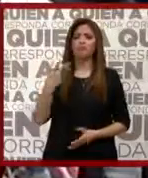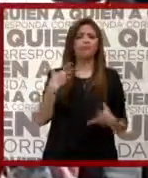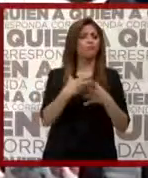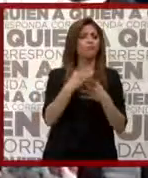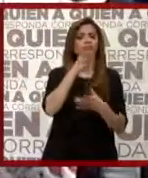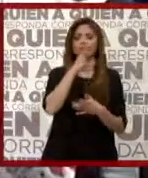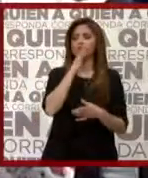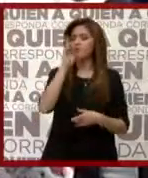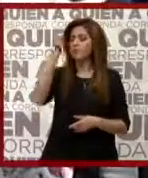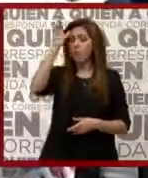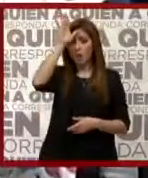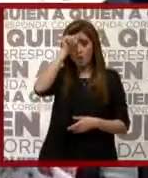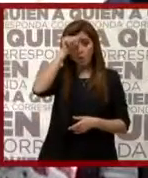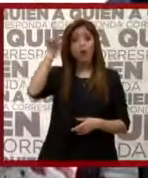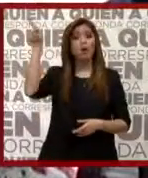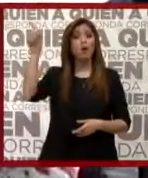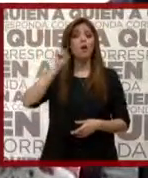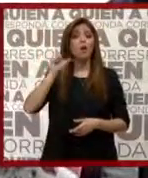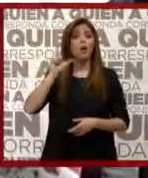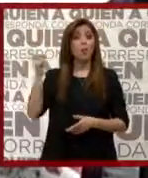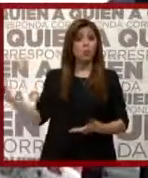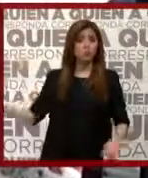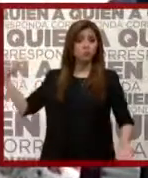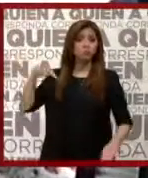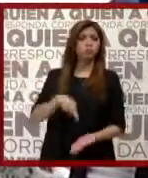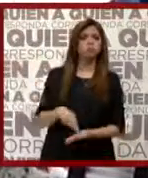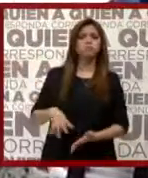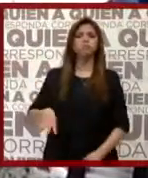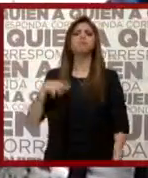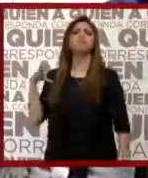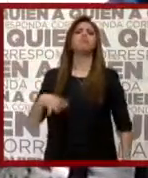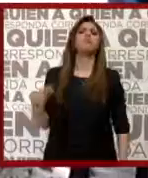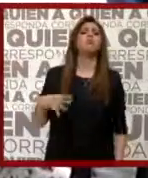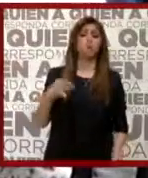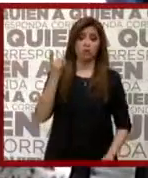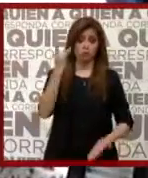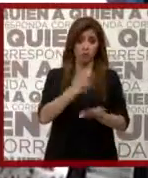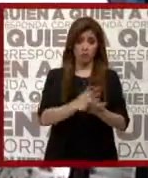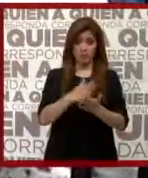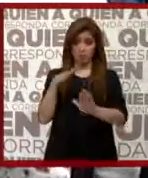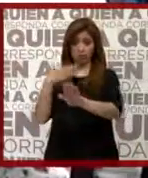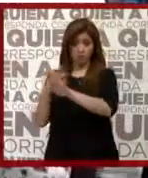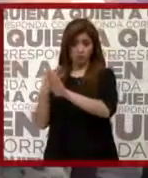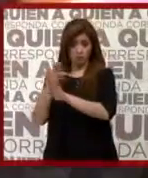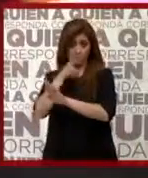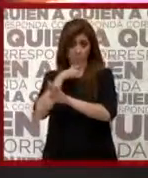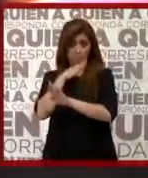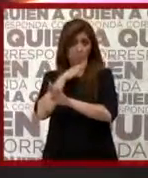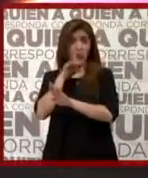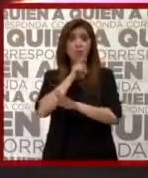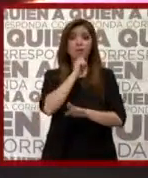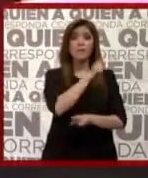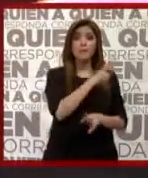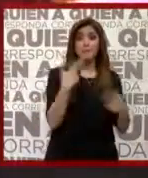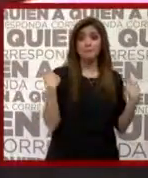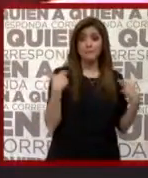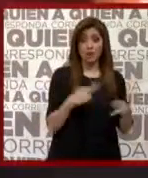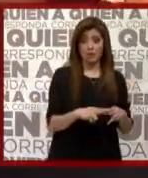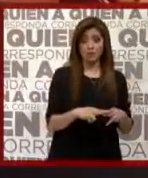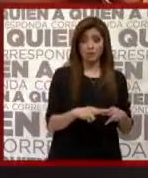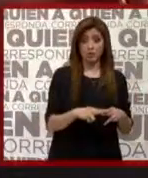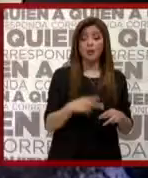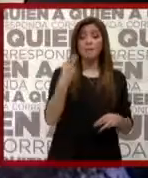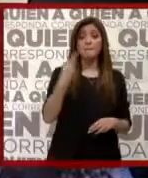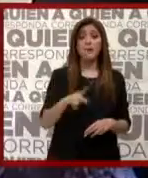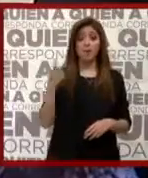de inicio ella llegó de una manera prepotente, no solo con los padres de familia, con los maestros. Muestra de ello fue lo que pasó el